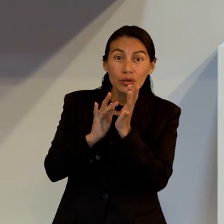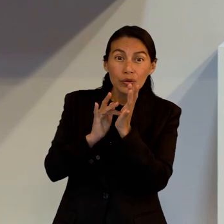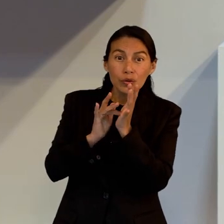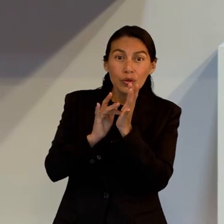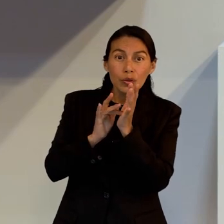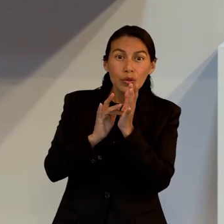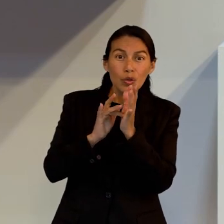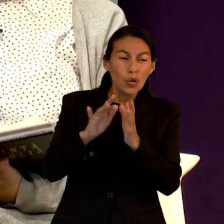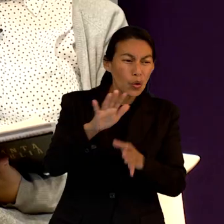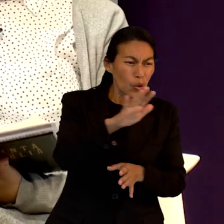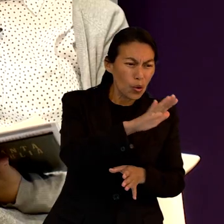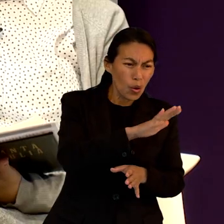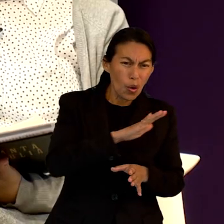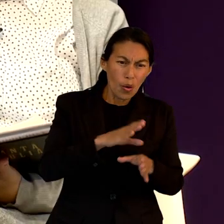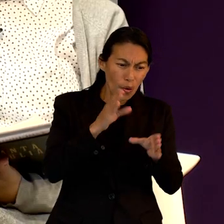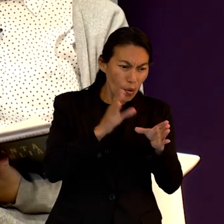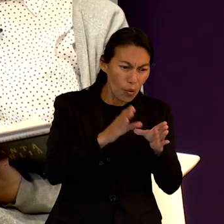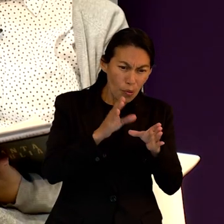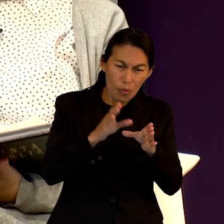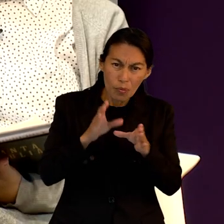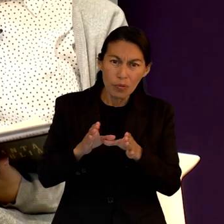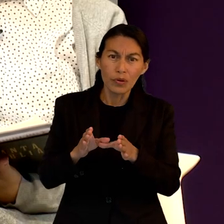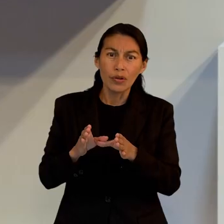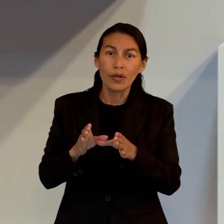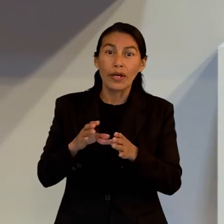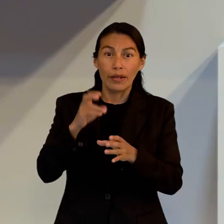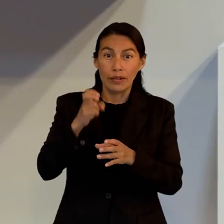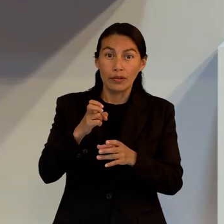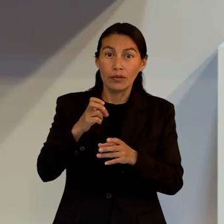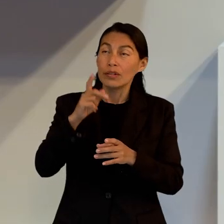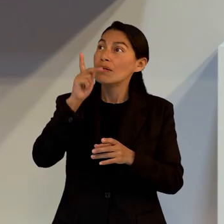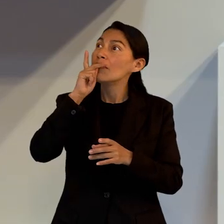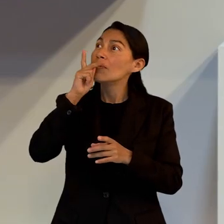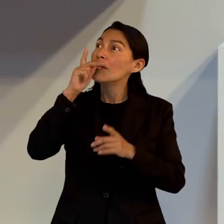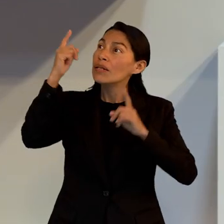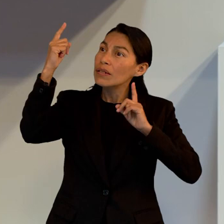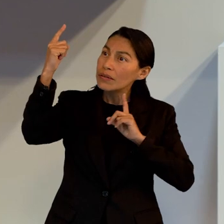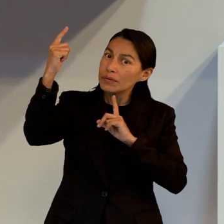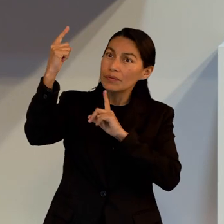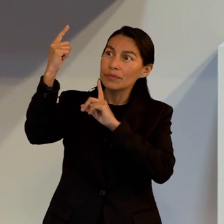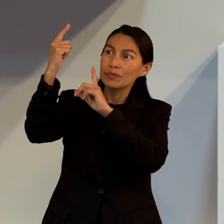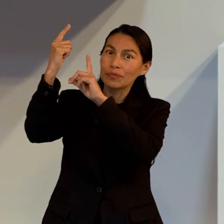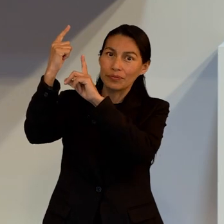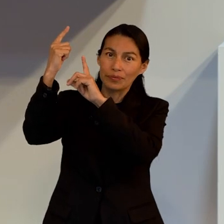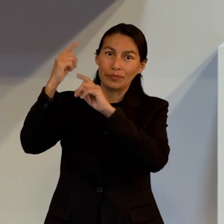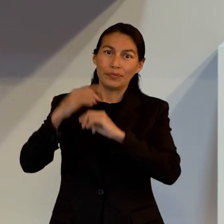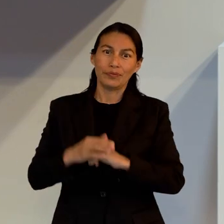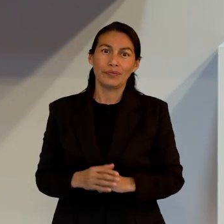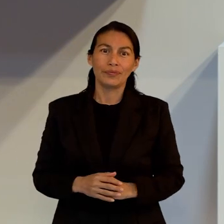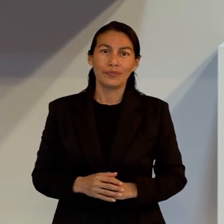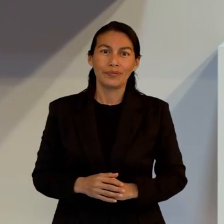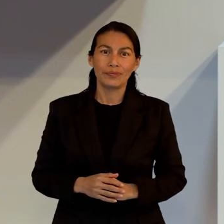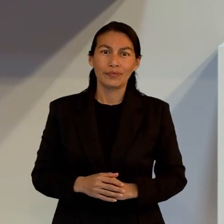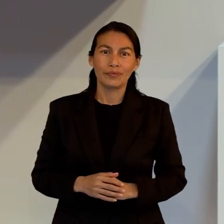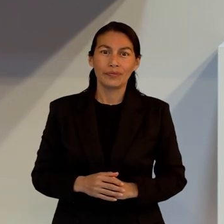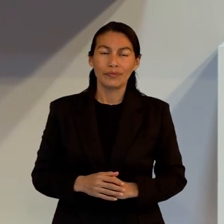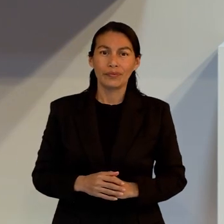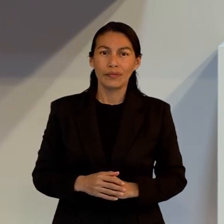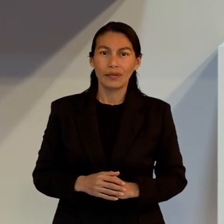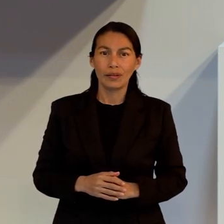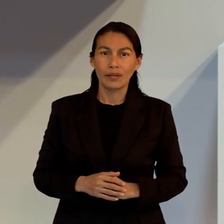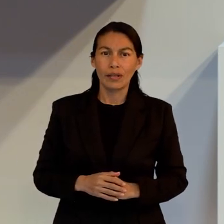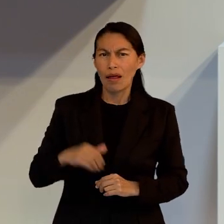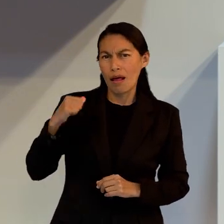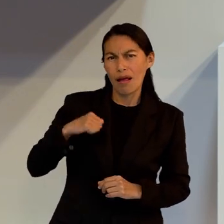ante el padre jesús cumplió las fiestas de peregrinación con cómo se presentaba